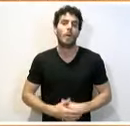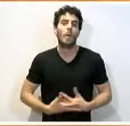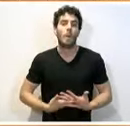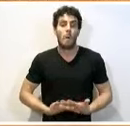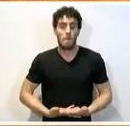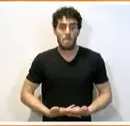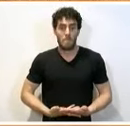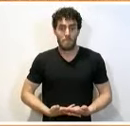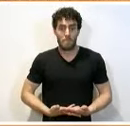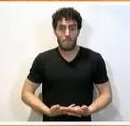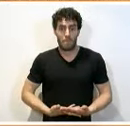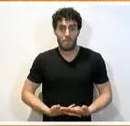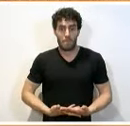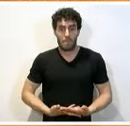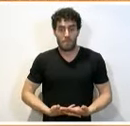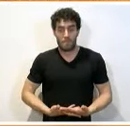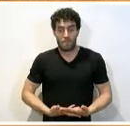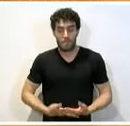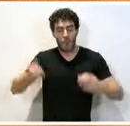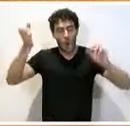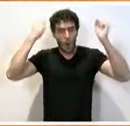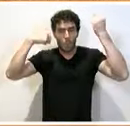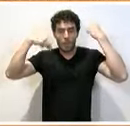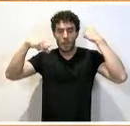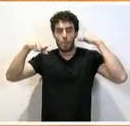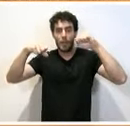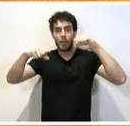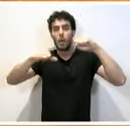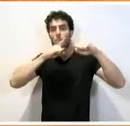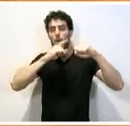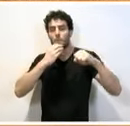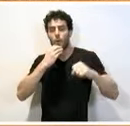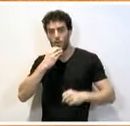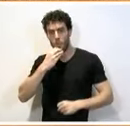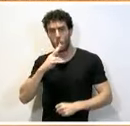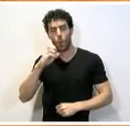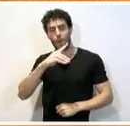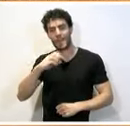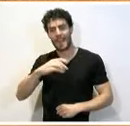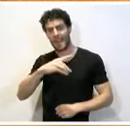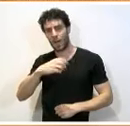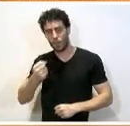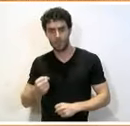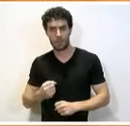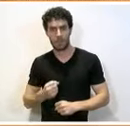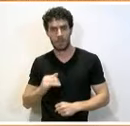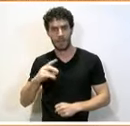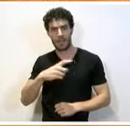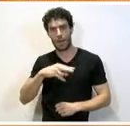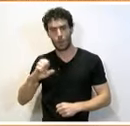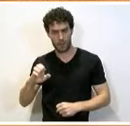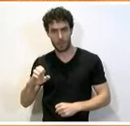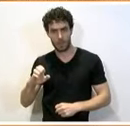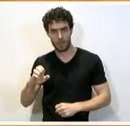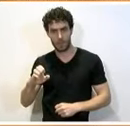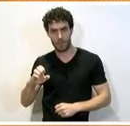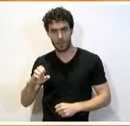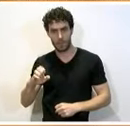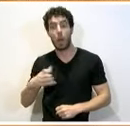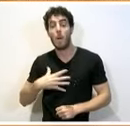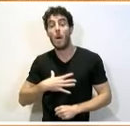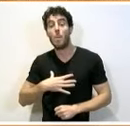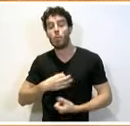actos oprobiosos, que lo voy a decir así claramente, como el general Juan Yagüe. Se puede dejar el barrio de Yagüe porque está dentro del corazón de la gente que vive en